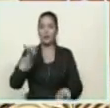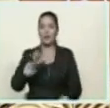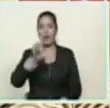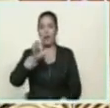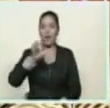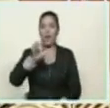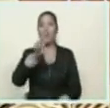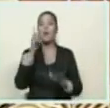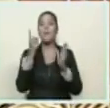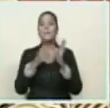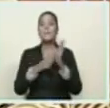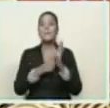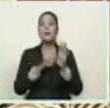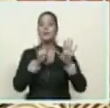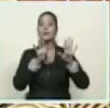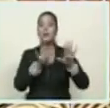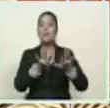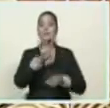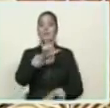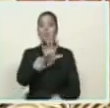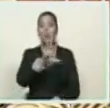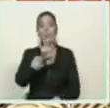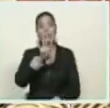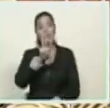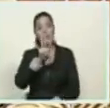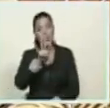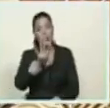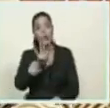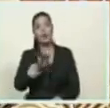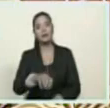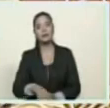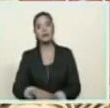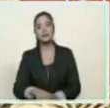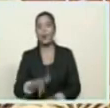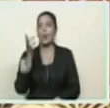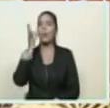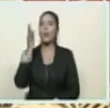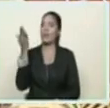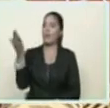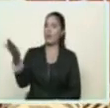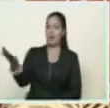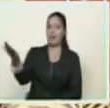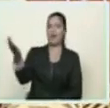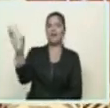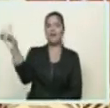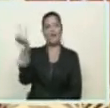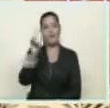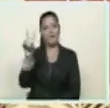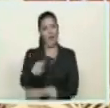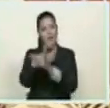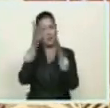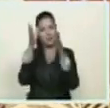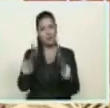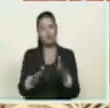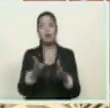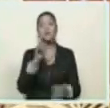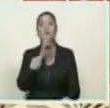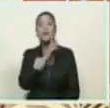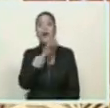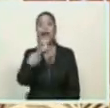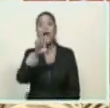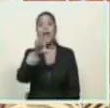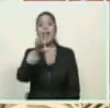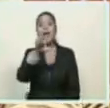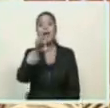de 1954 esta mujer venezolana doña elena